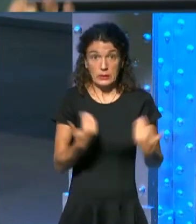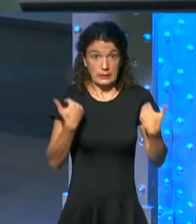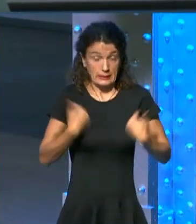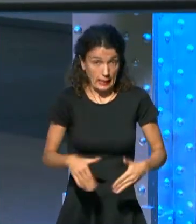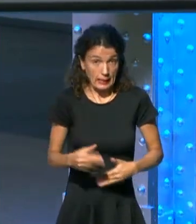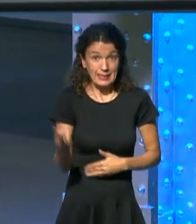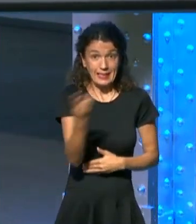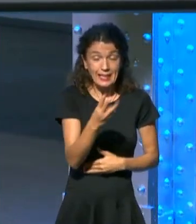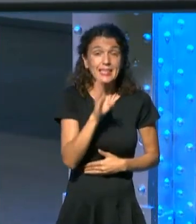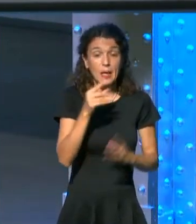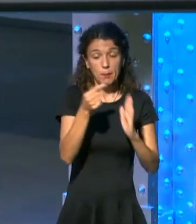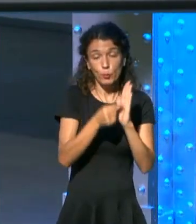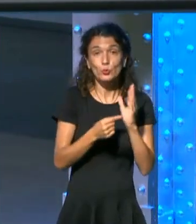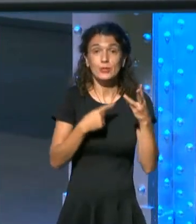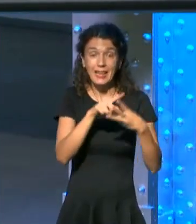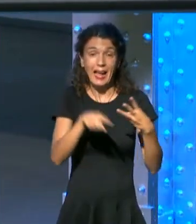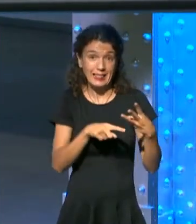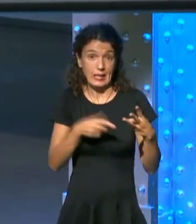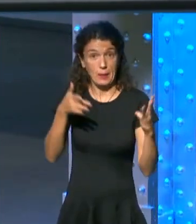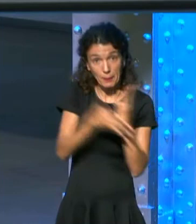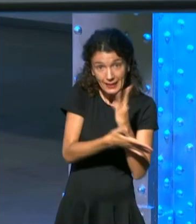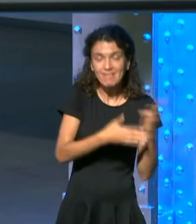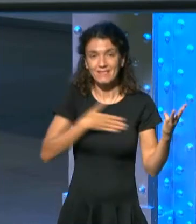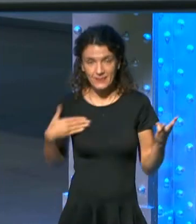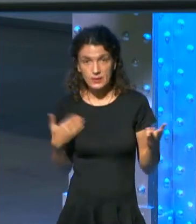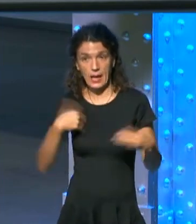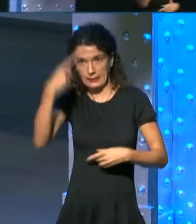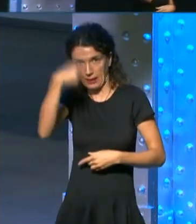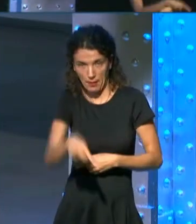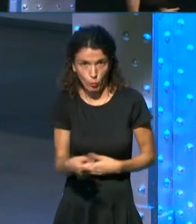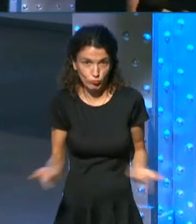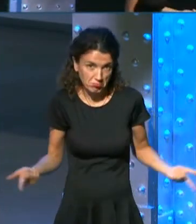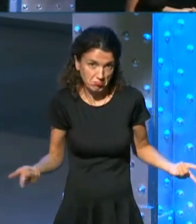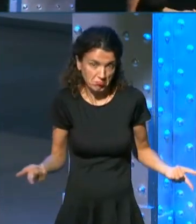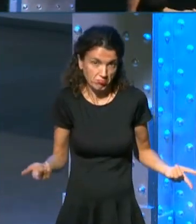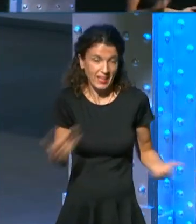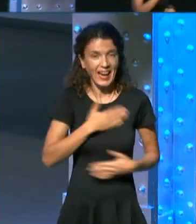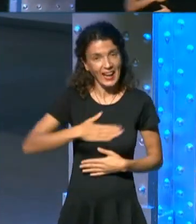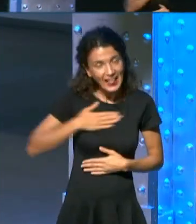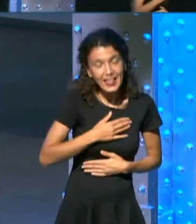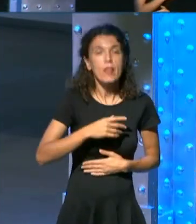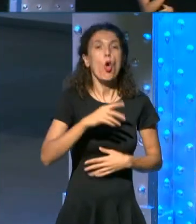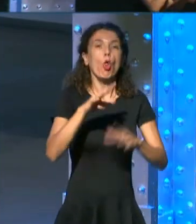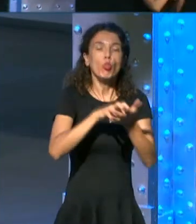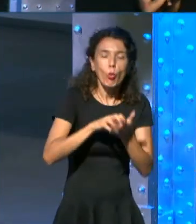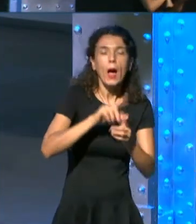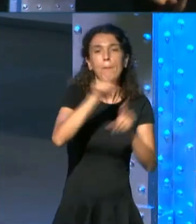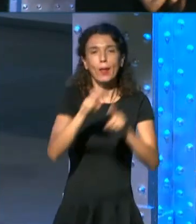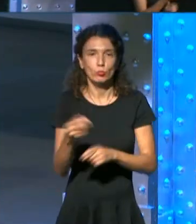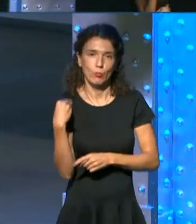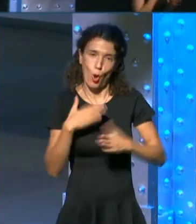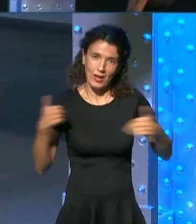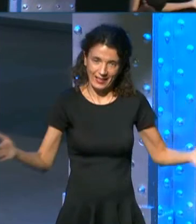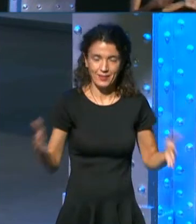con esos 3 pinceladas que os queríamos dejar, ahora estaremos más que encantados de poder responder todas vuestras preguntas.